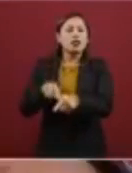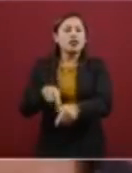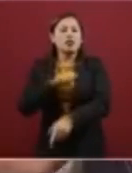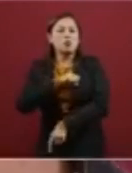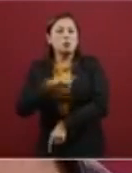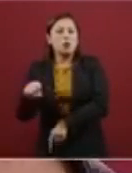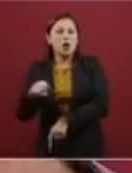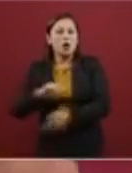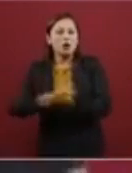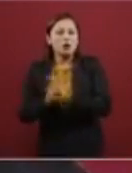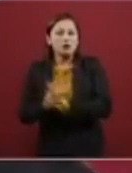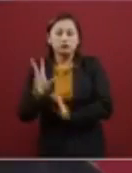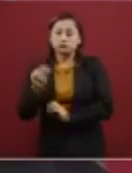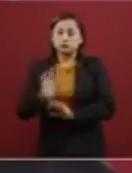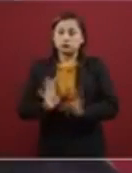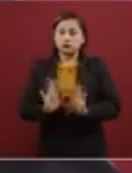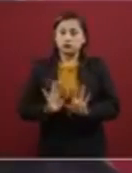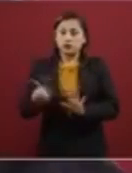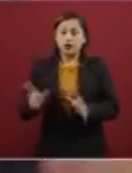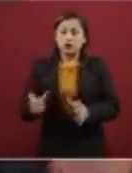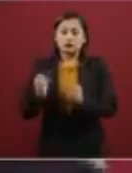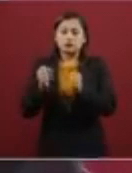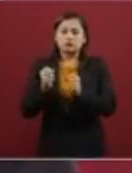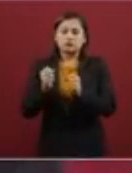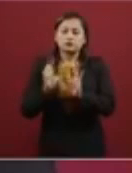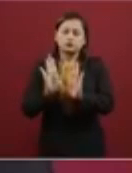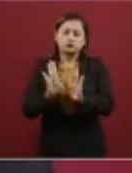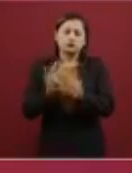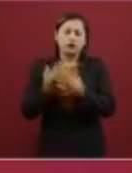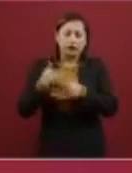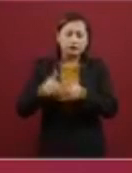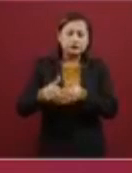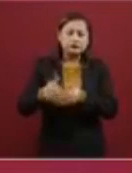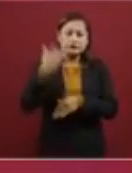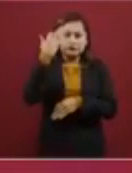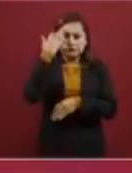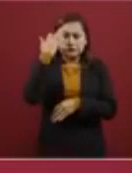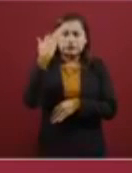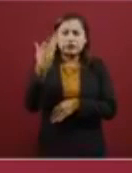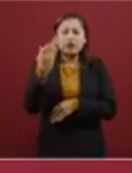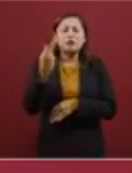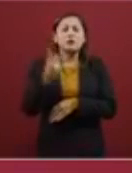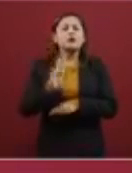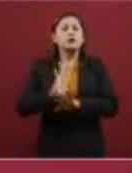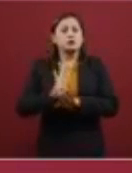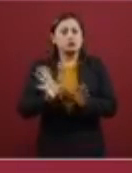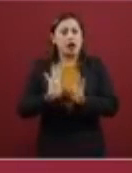esto nos va a llevar algún tiempo, pero ya comenzó esta nueva